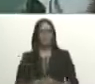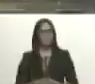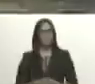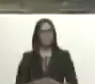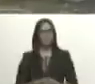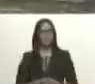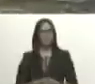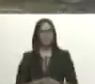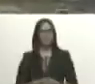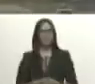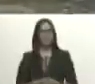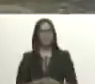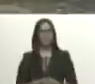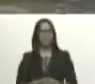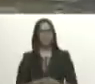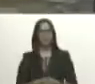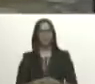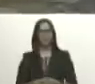Simulador.